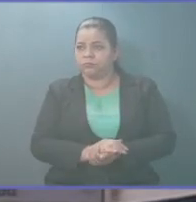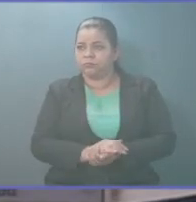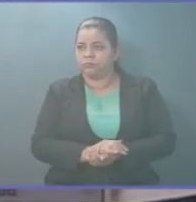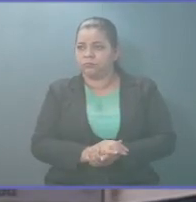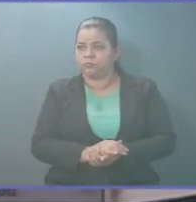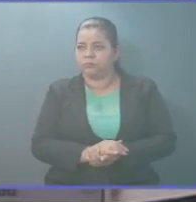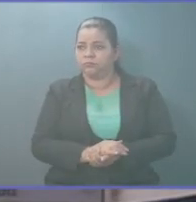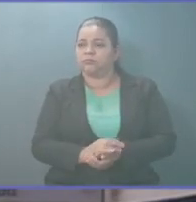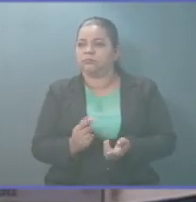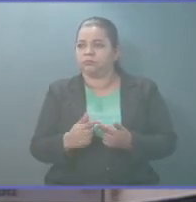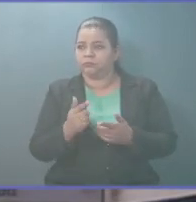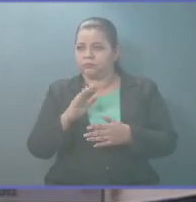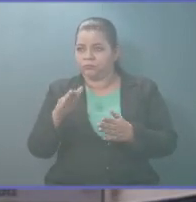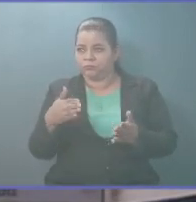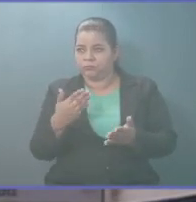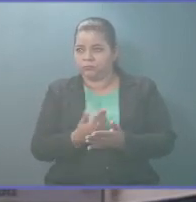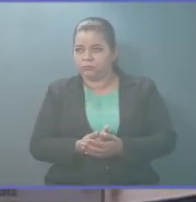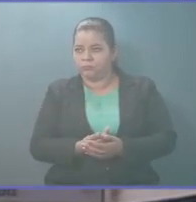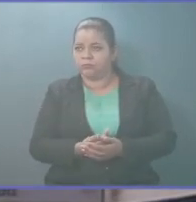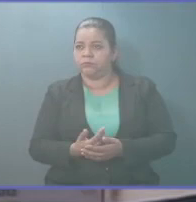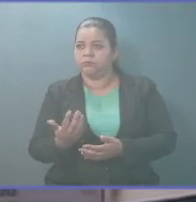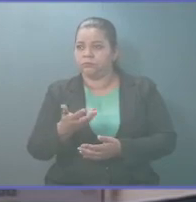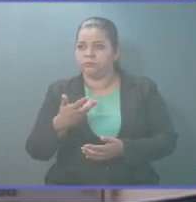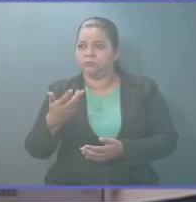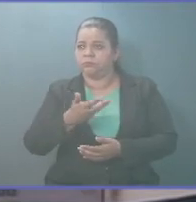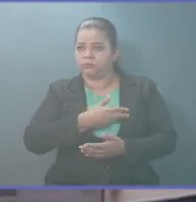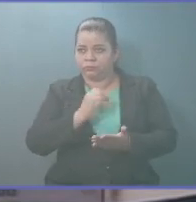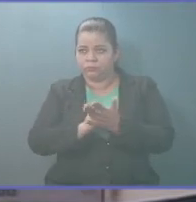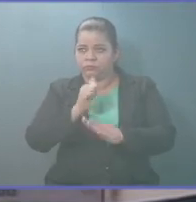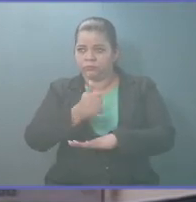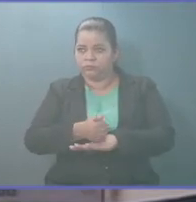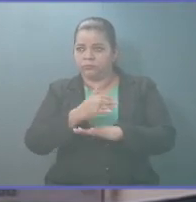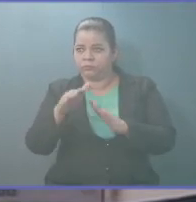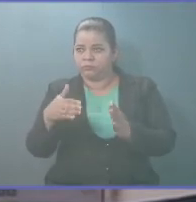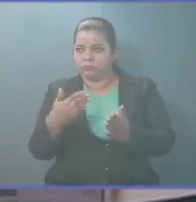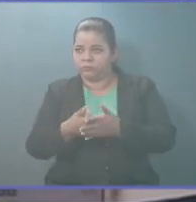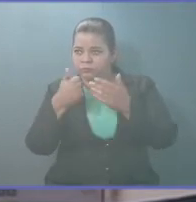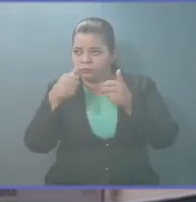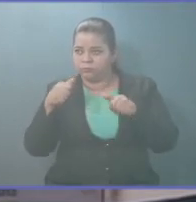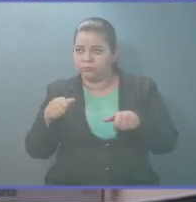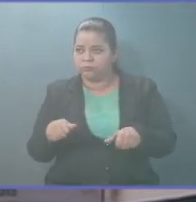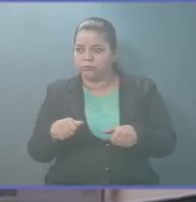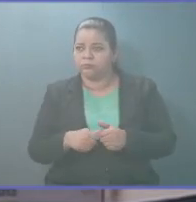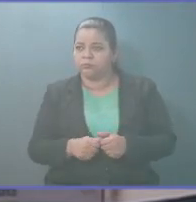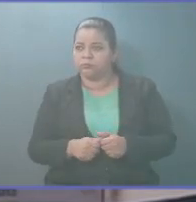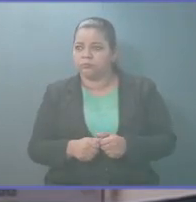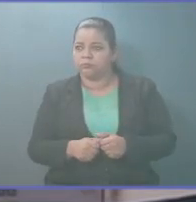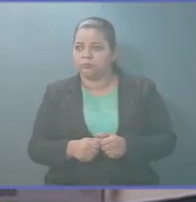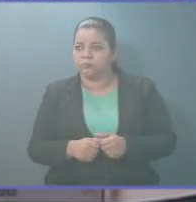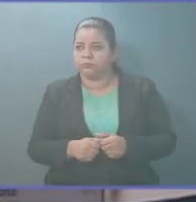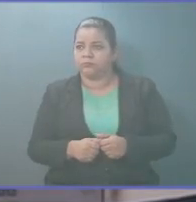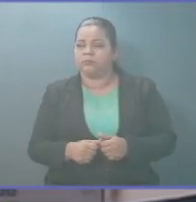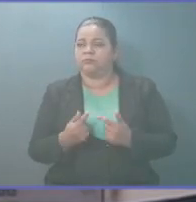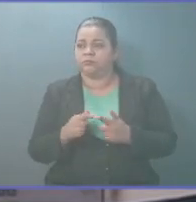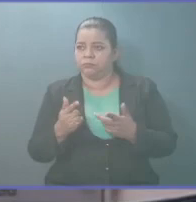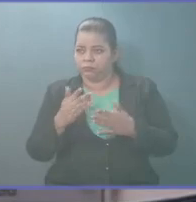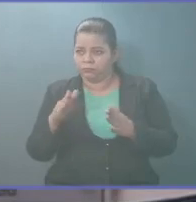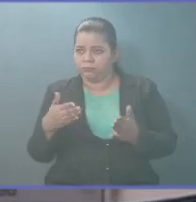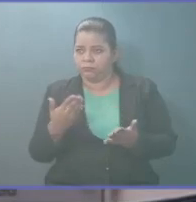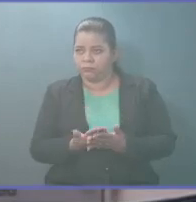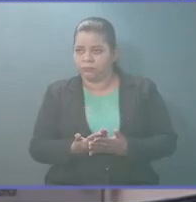las oficinas abiertas en otro día y no puedes hacer trámites en domingos ni en sábados. Así que yo creo que tiene total sentido. El Día de